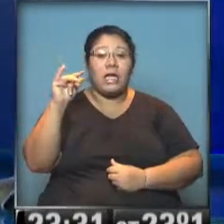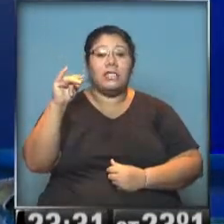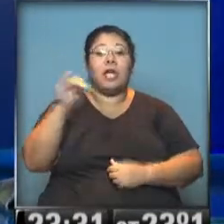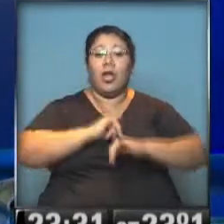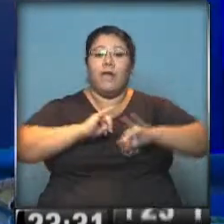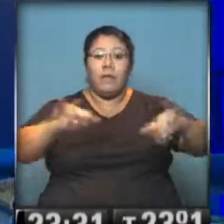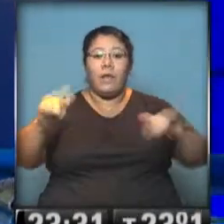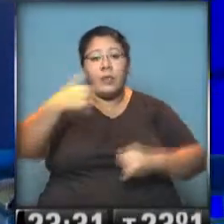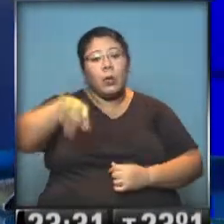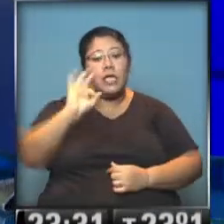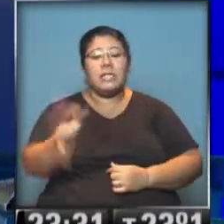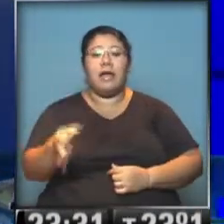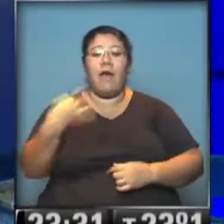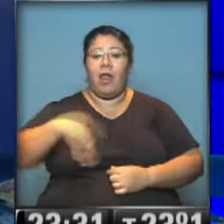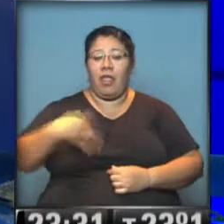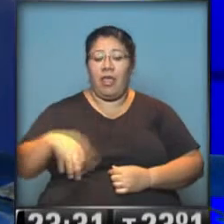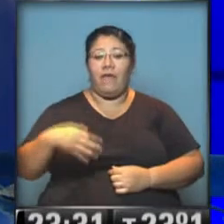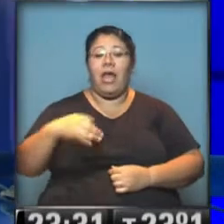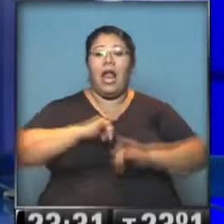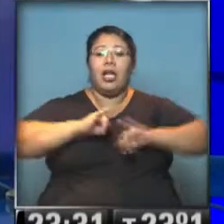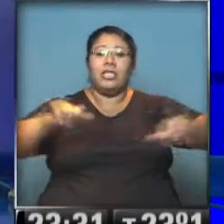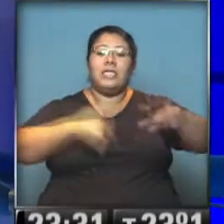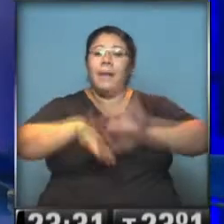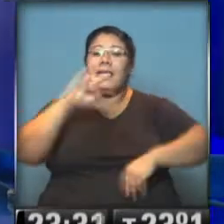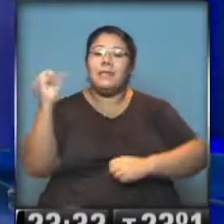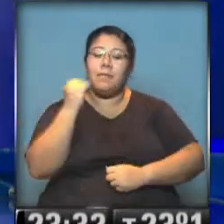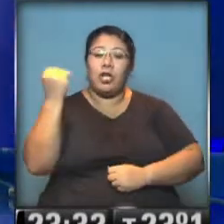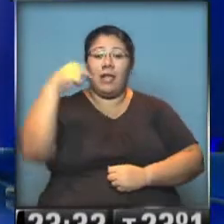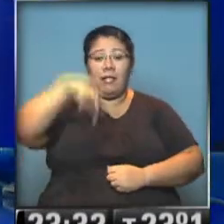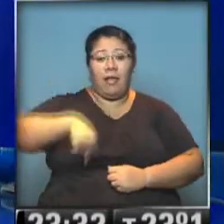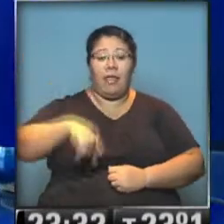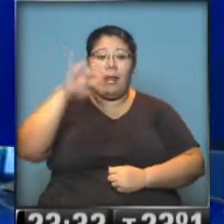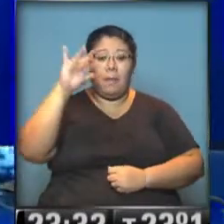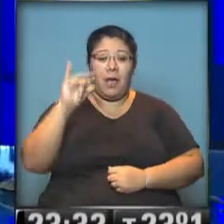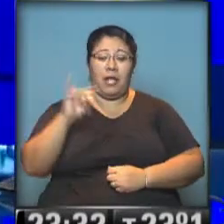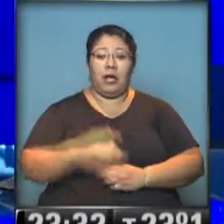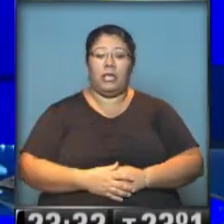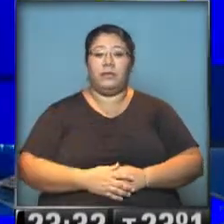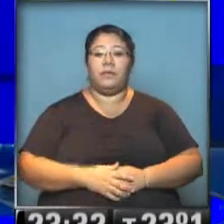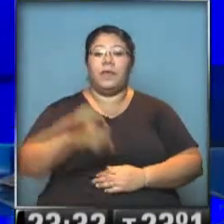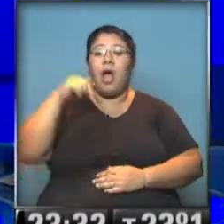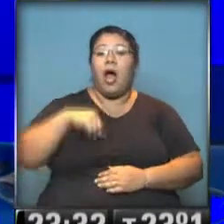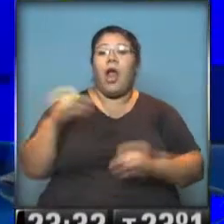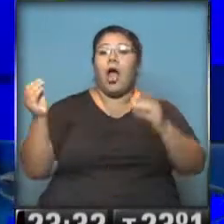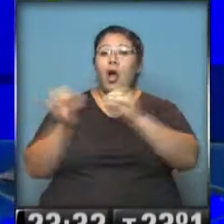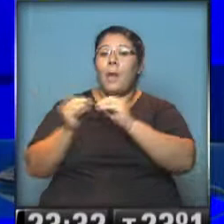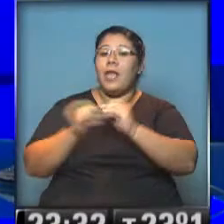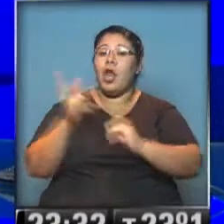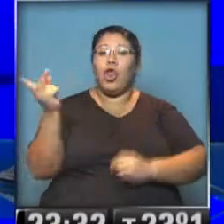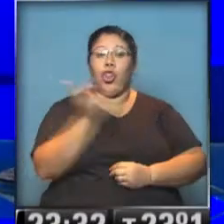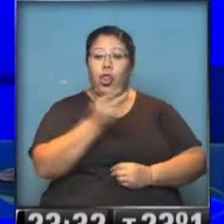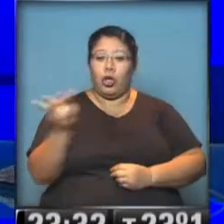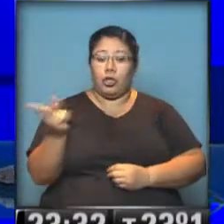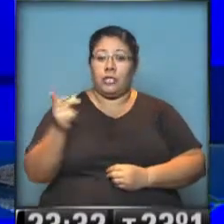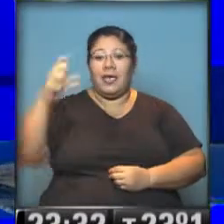con algunas de las noticias más importantes que se han vivido a lo largo de esta jornada. Nos van a estar acompañando dos de nuestros columnistas. Por un lado